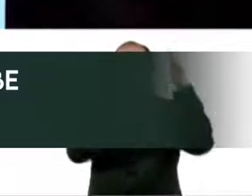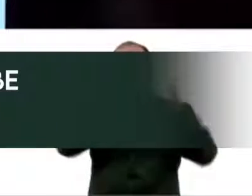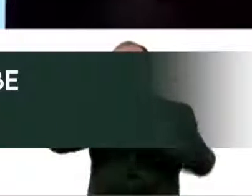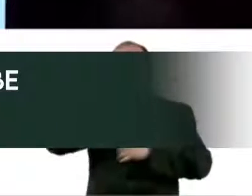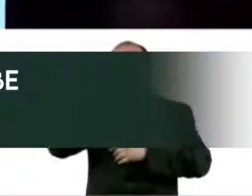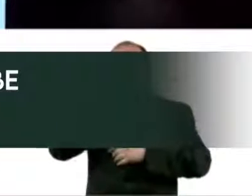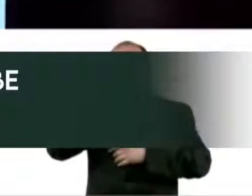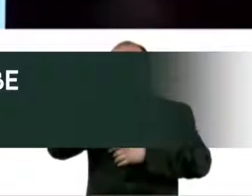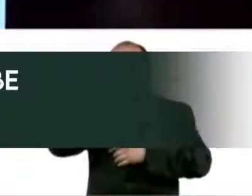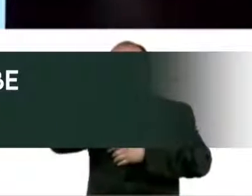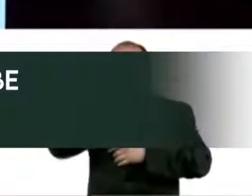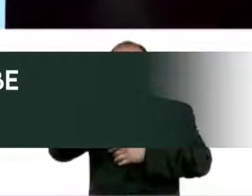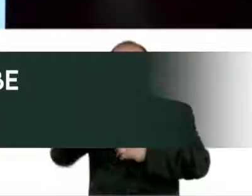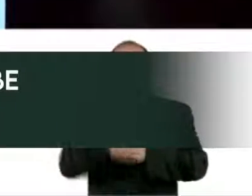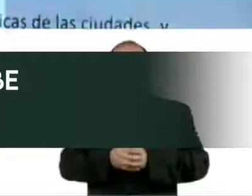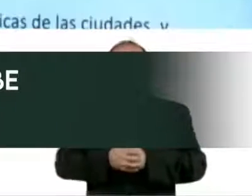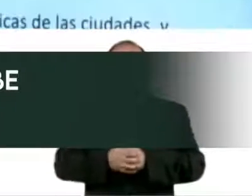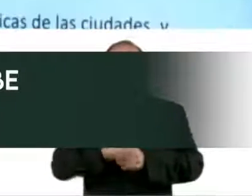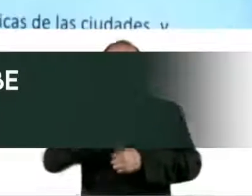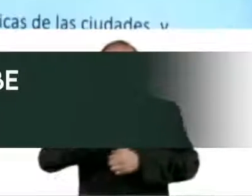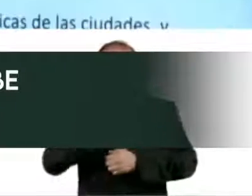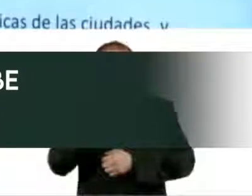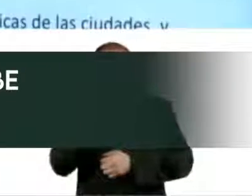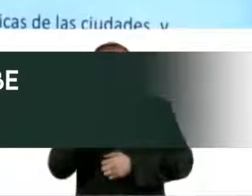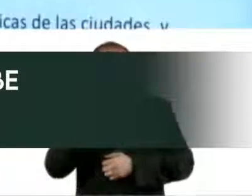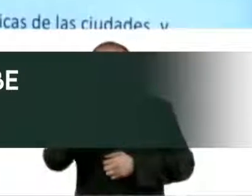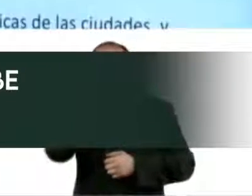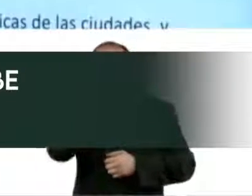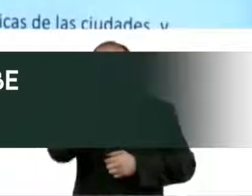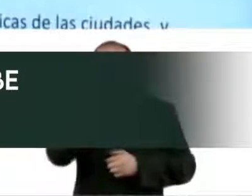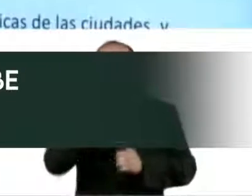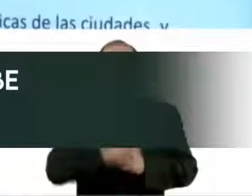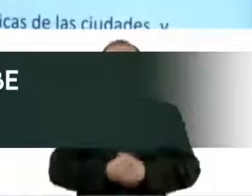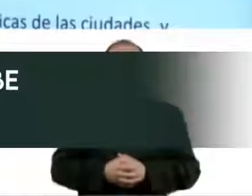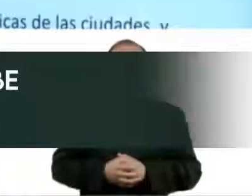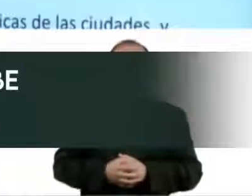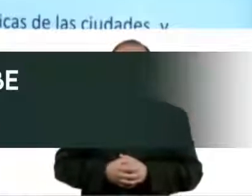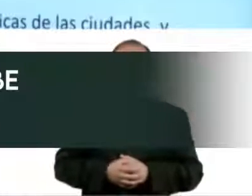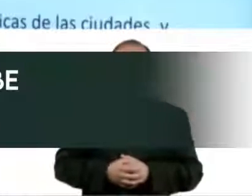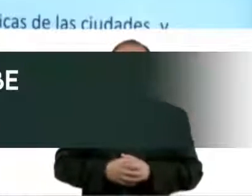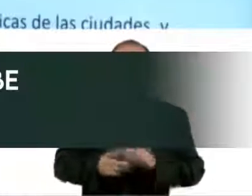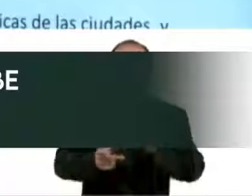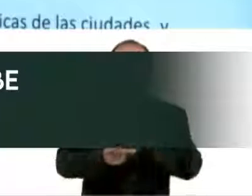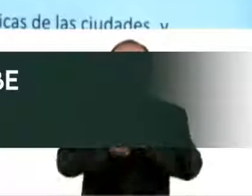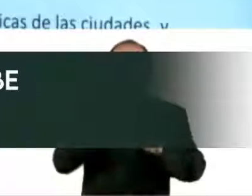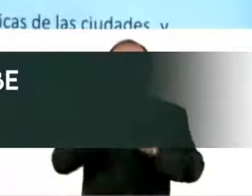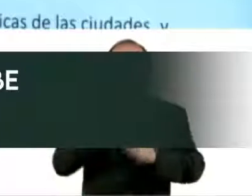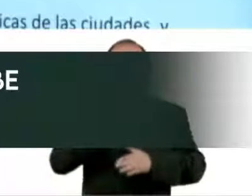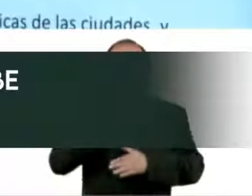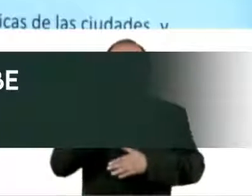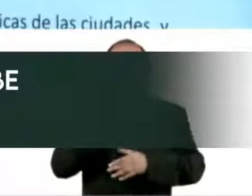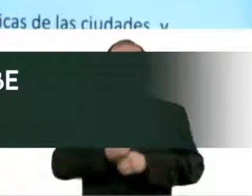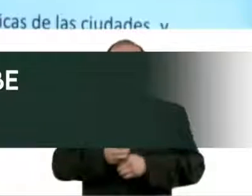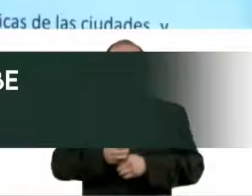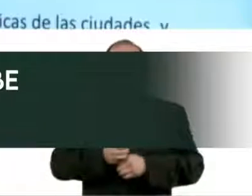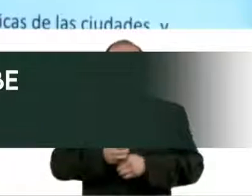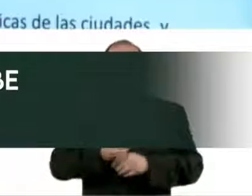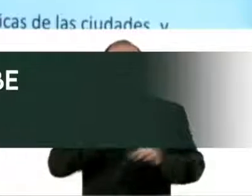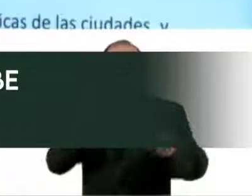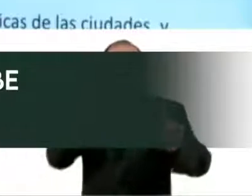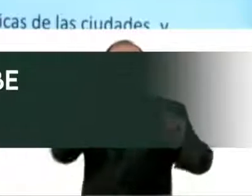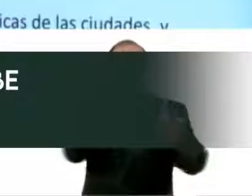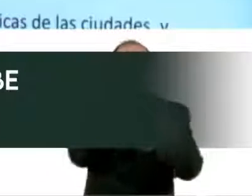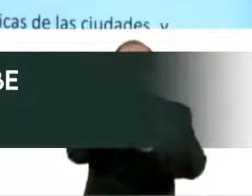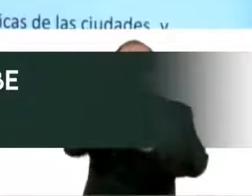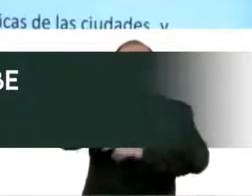la Naturaleza en una competencia que involucró a 280 urbes de 50 países. La jefa de gobierno, Claudia Sheinbaum, dijo que se obtuvo